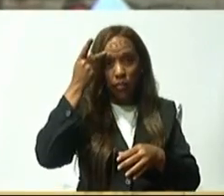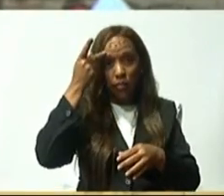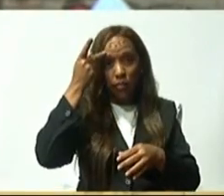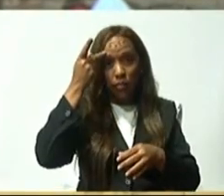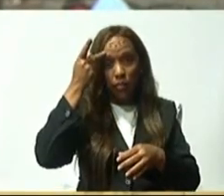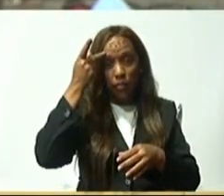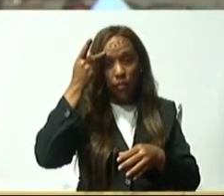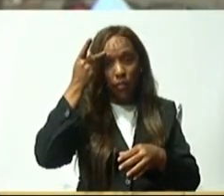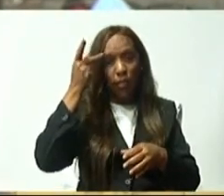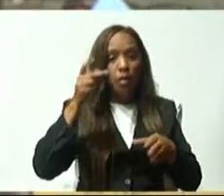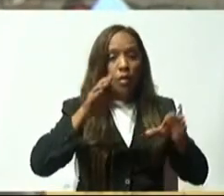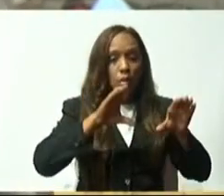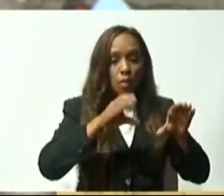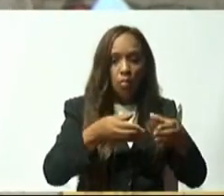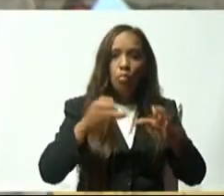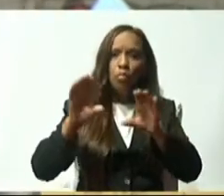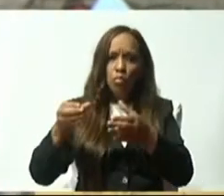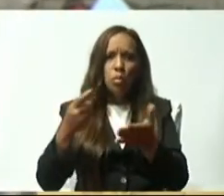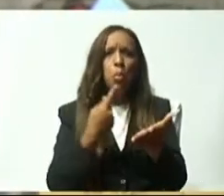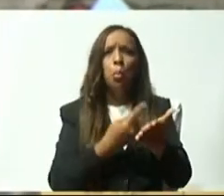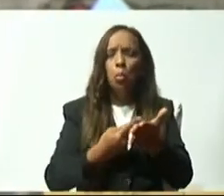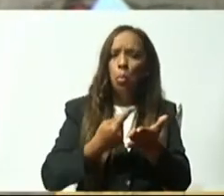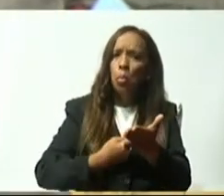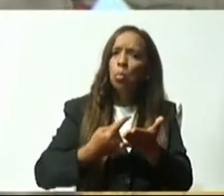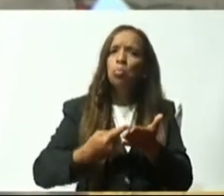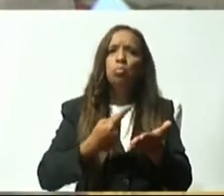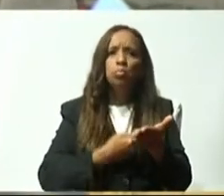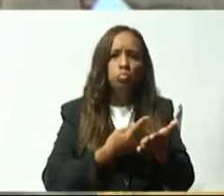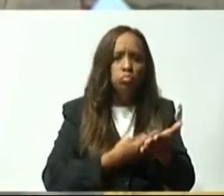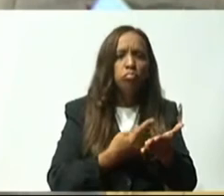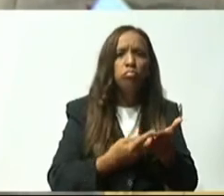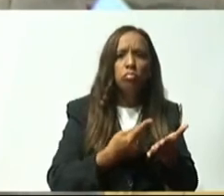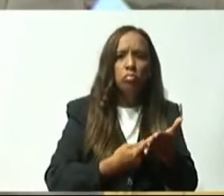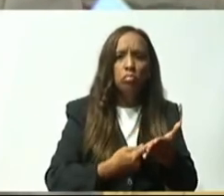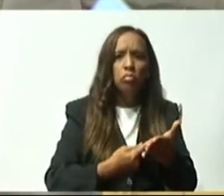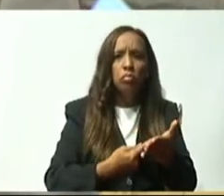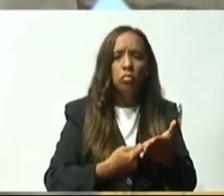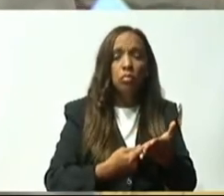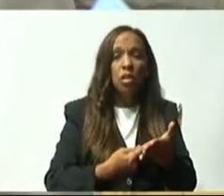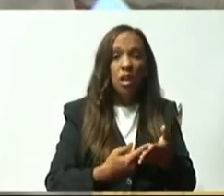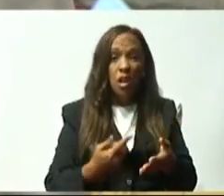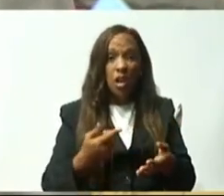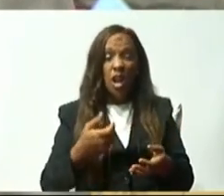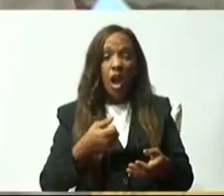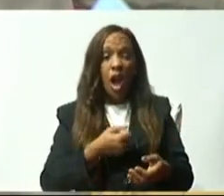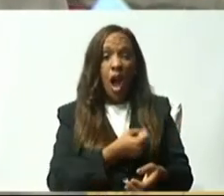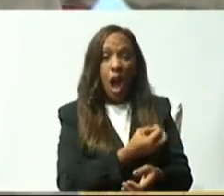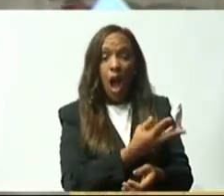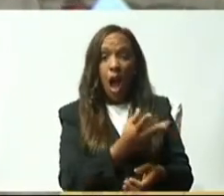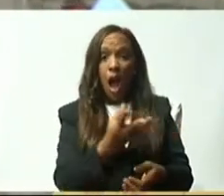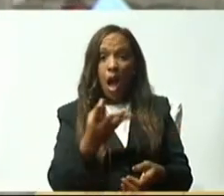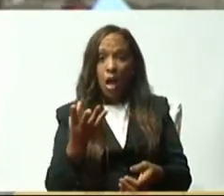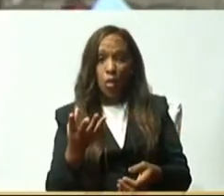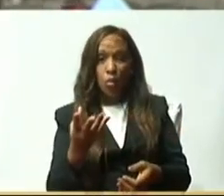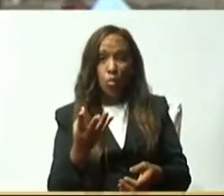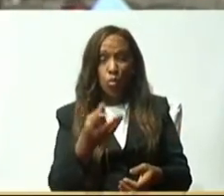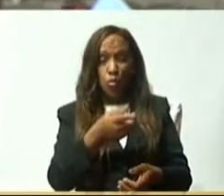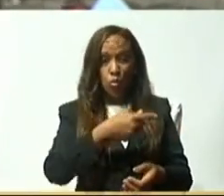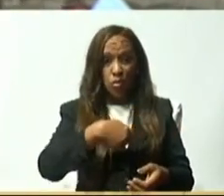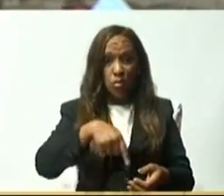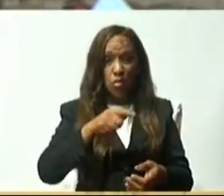en contiendas electorales y políticas en los cuales yo lo derroté. Y en el